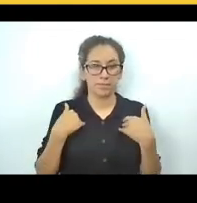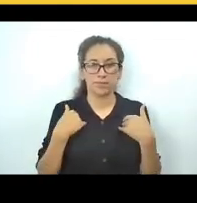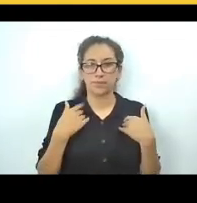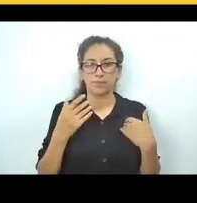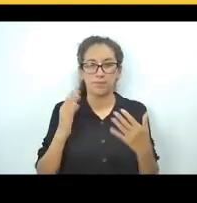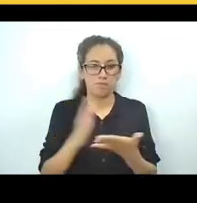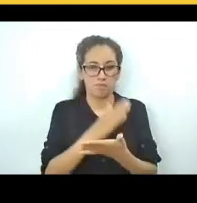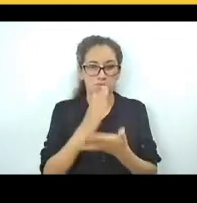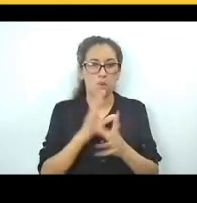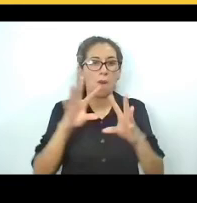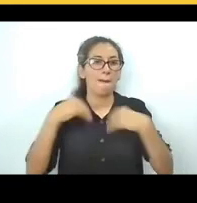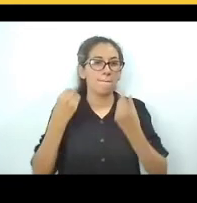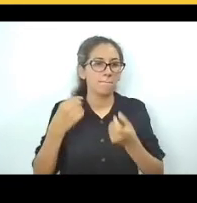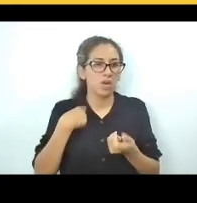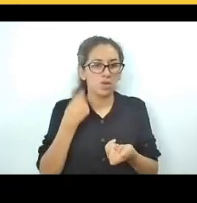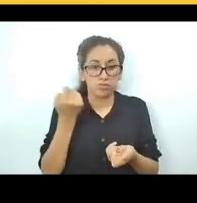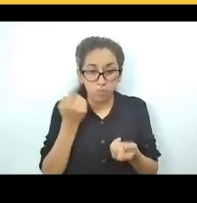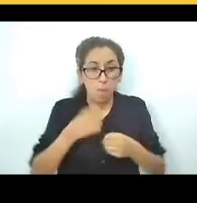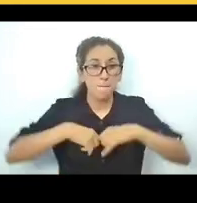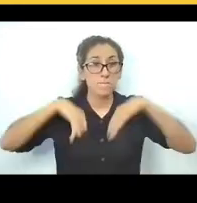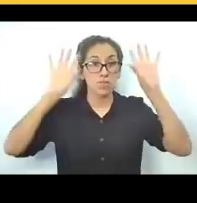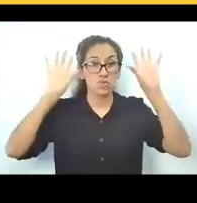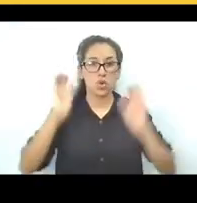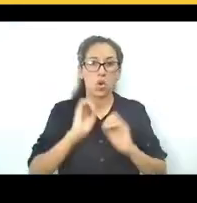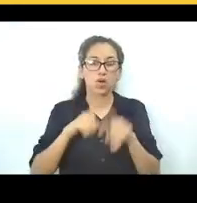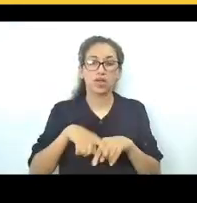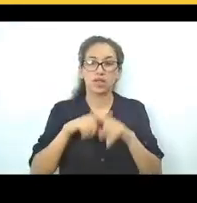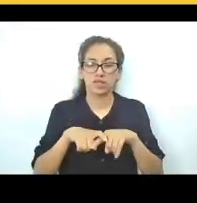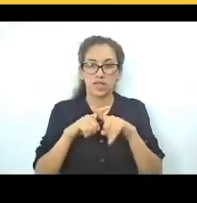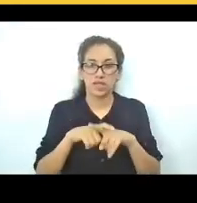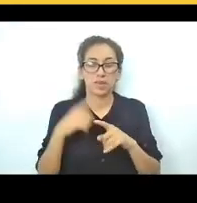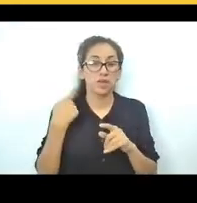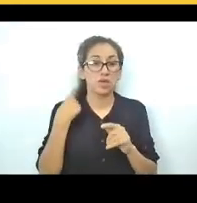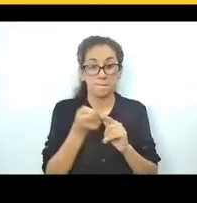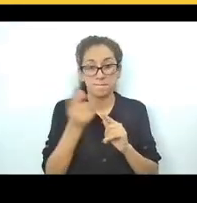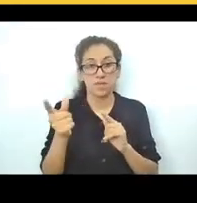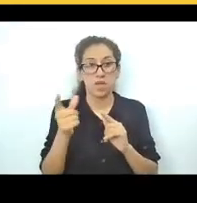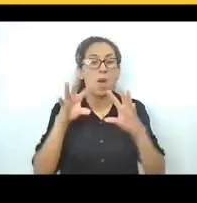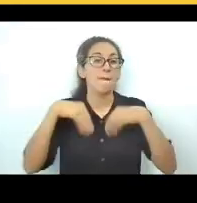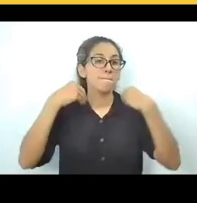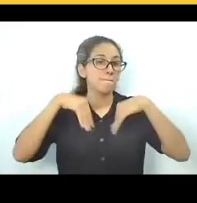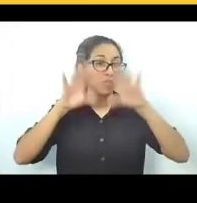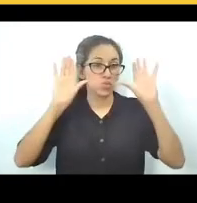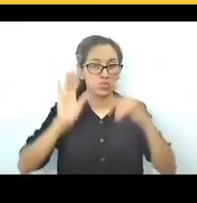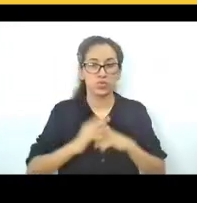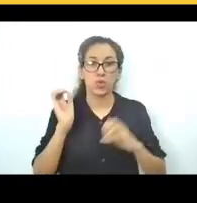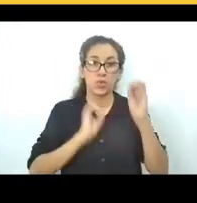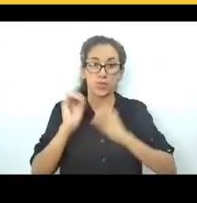me masturbo mucho, o tengo este problema de eyaculación también porque me masturbo mucho,